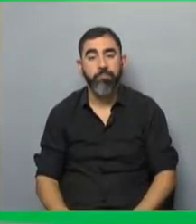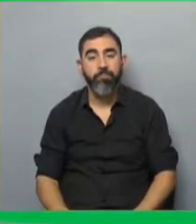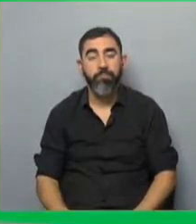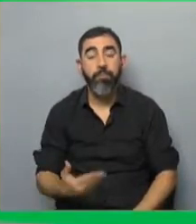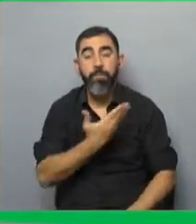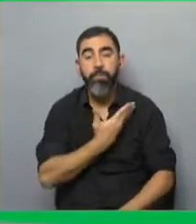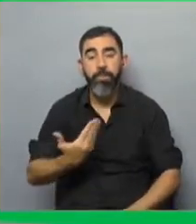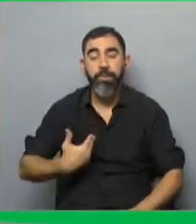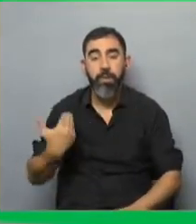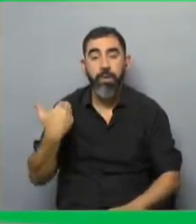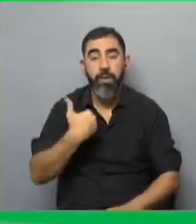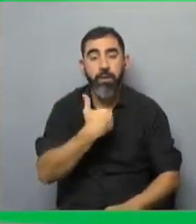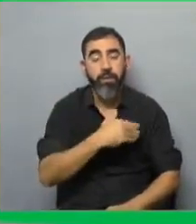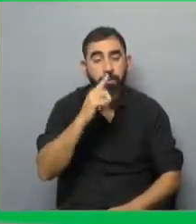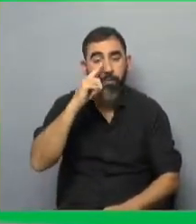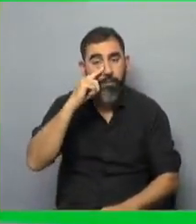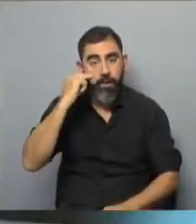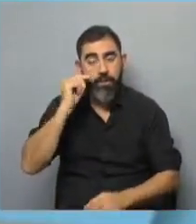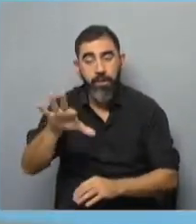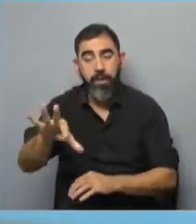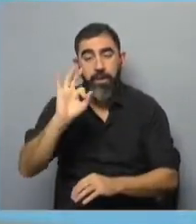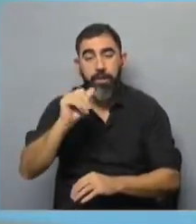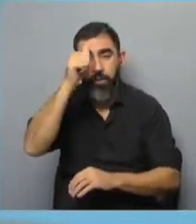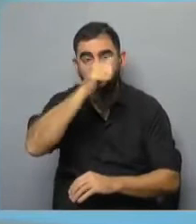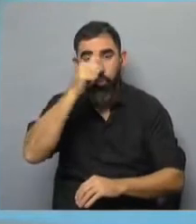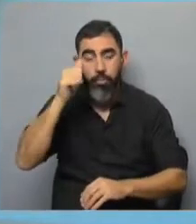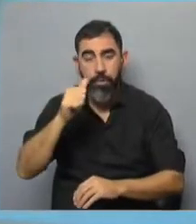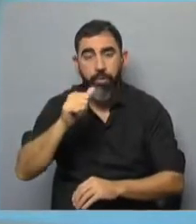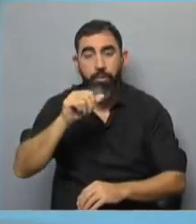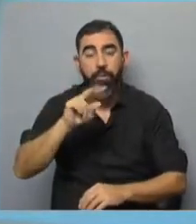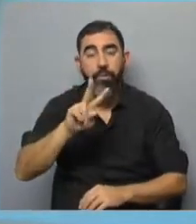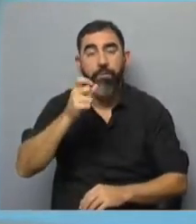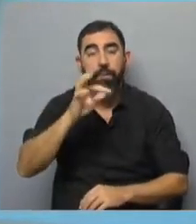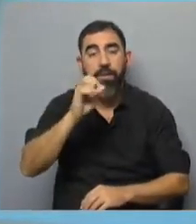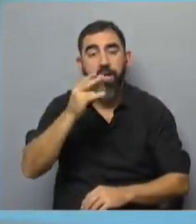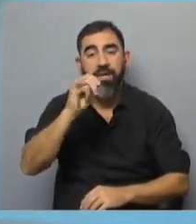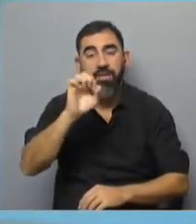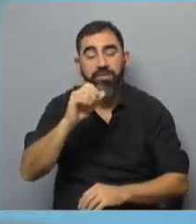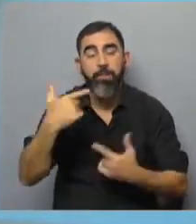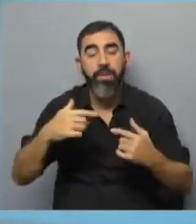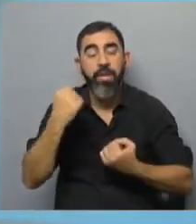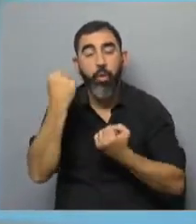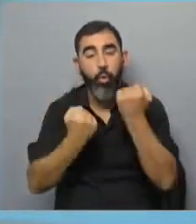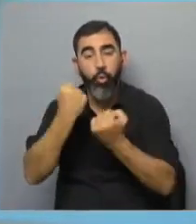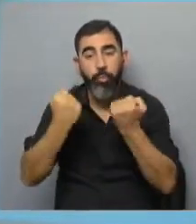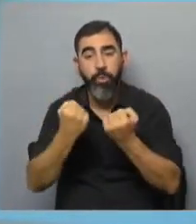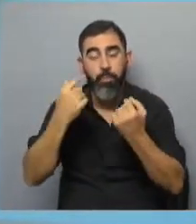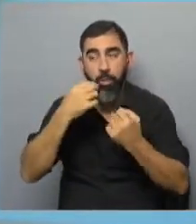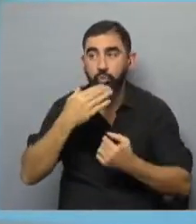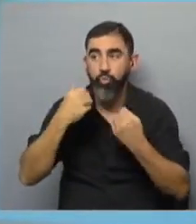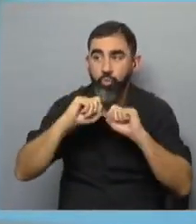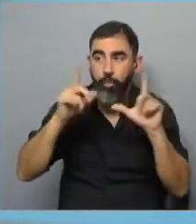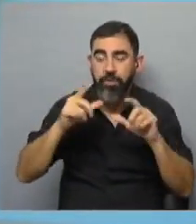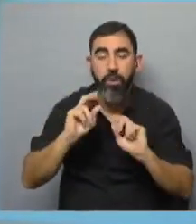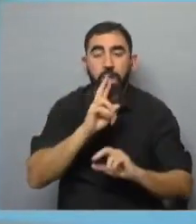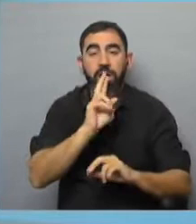El presidente argentino Alberto Fernández designó este domingo a Silvina Batakis como la nueva ministra de Economía luego de la inesperada renuncia de